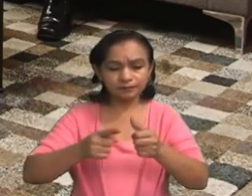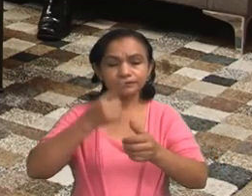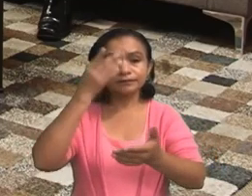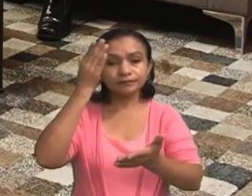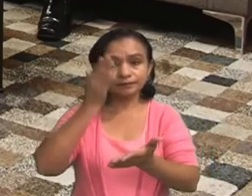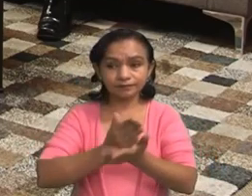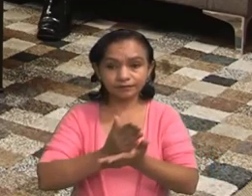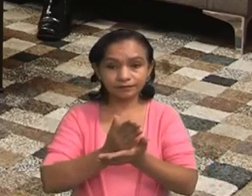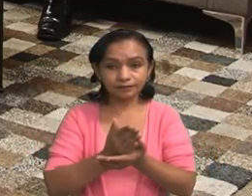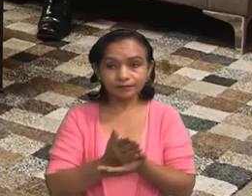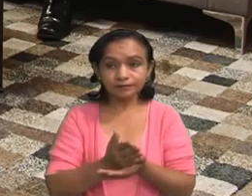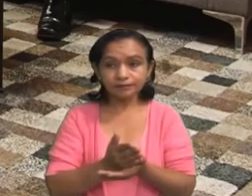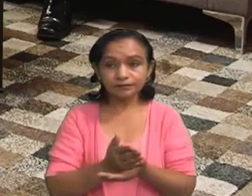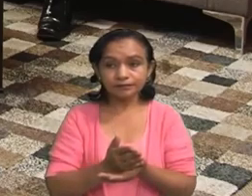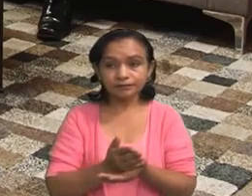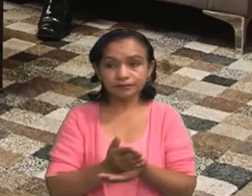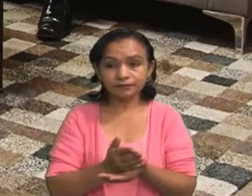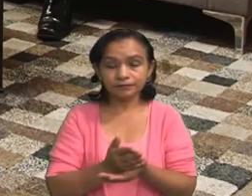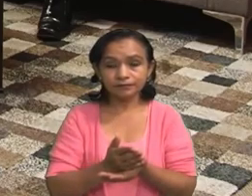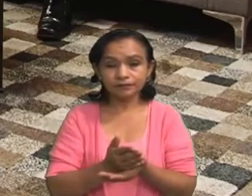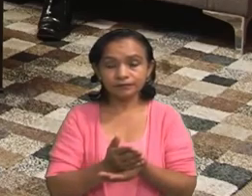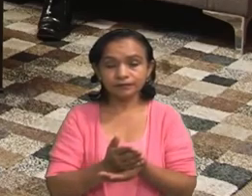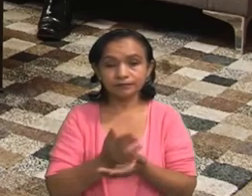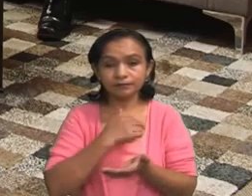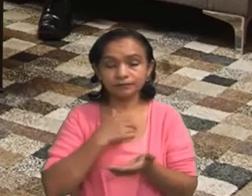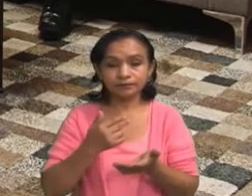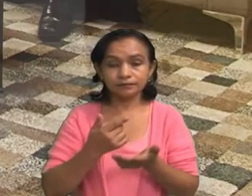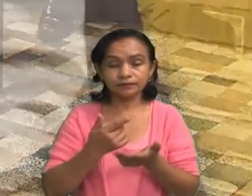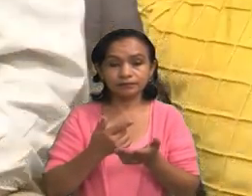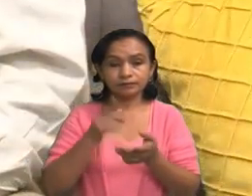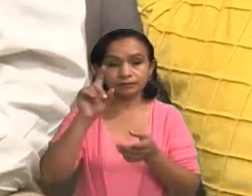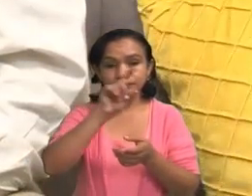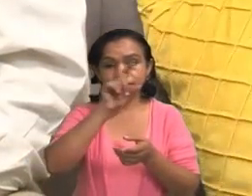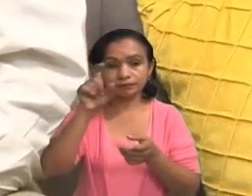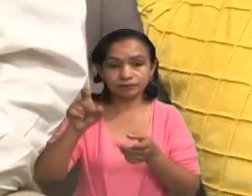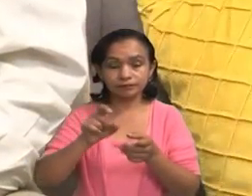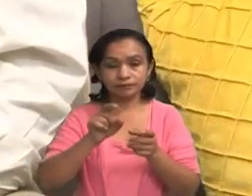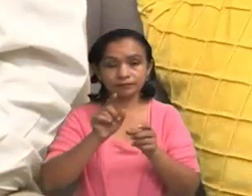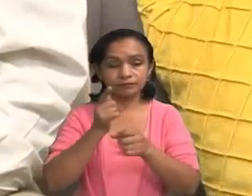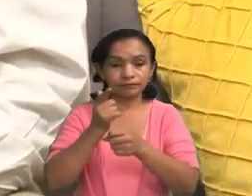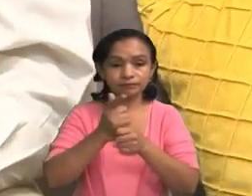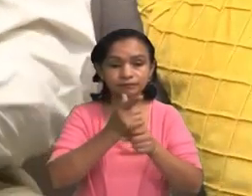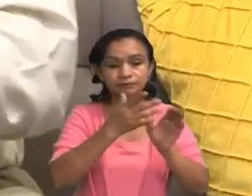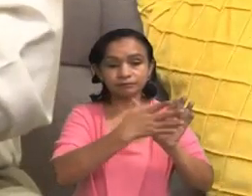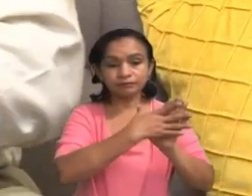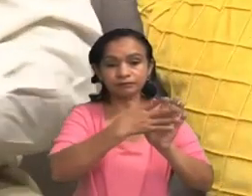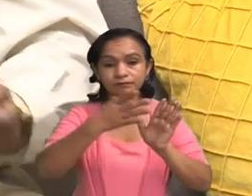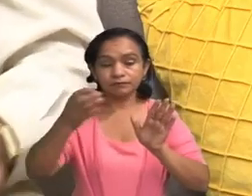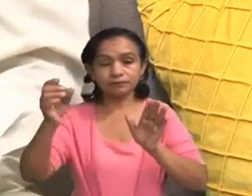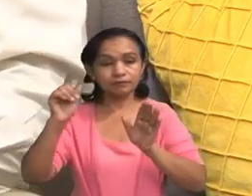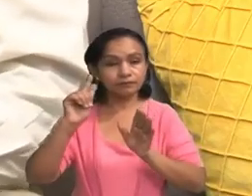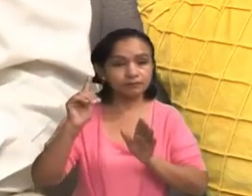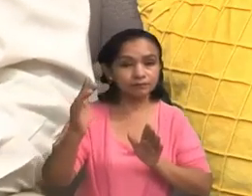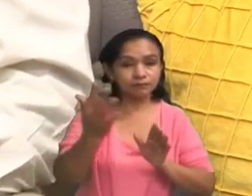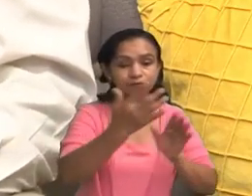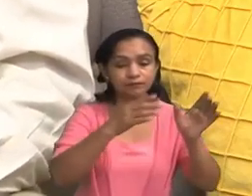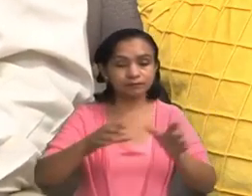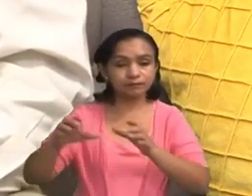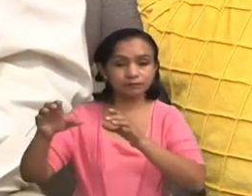vez una transmisión vía internet de todas las acciones del